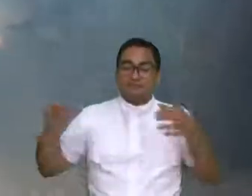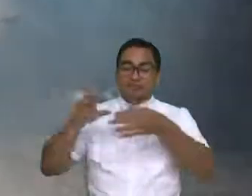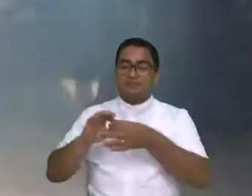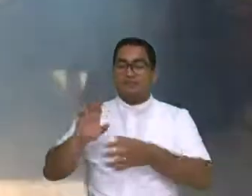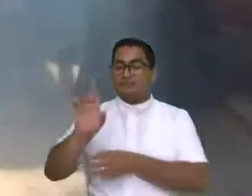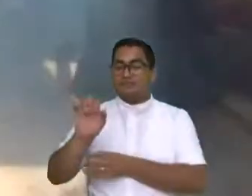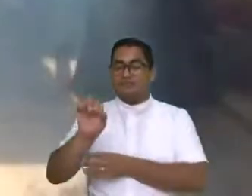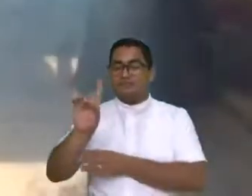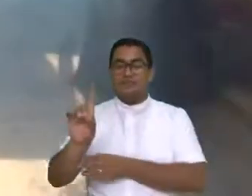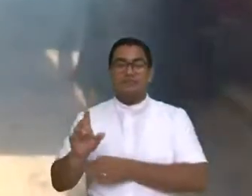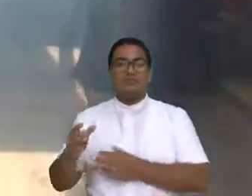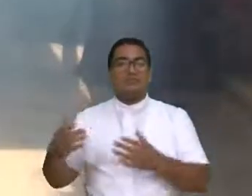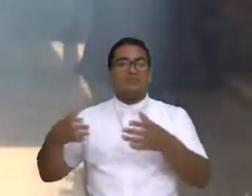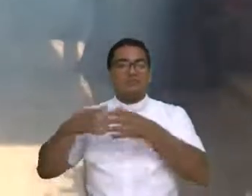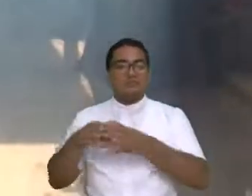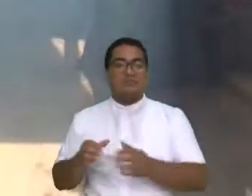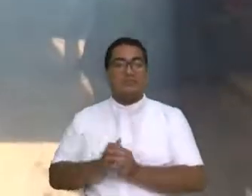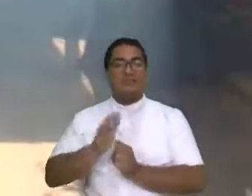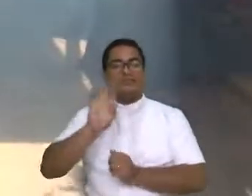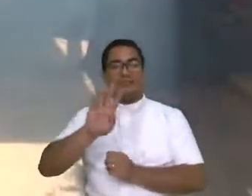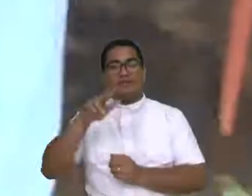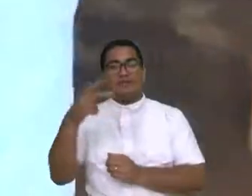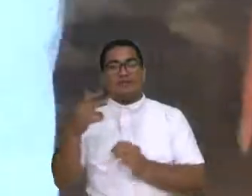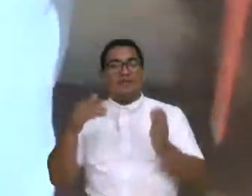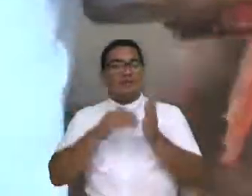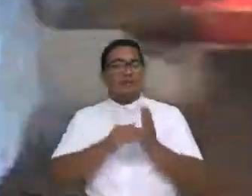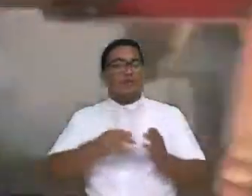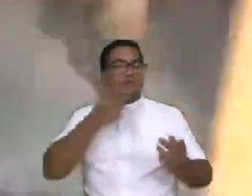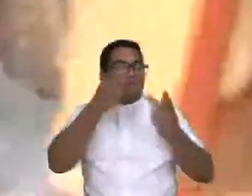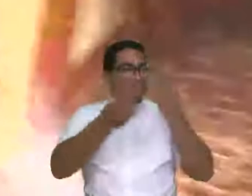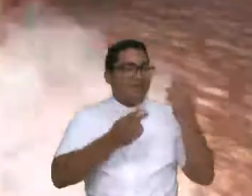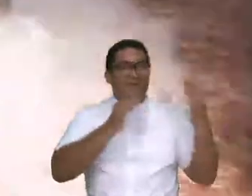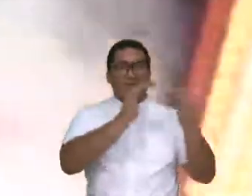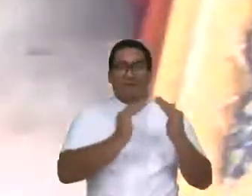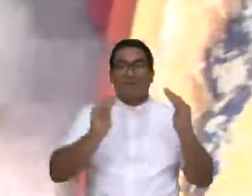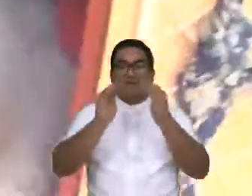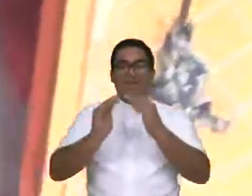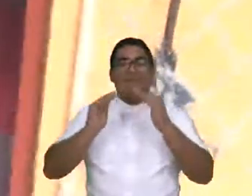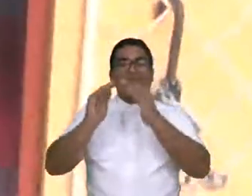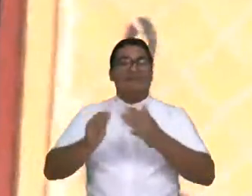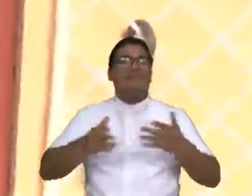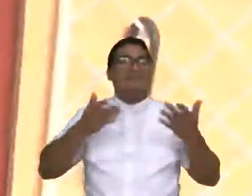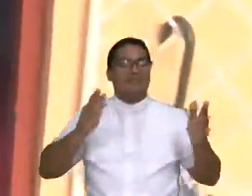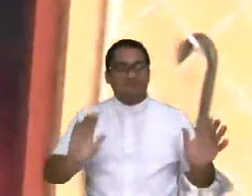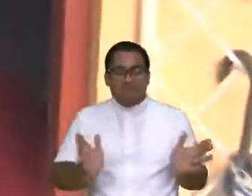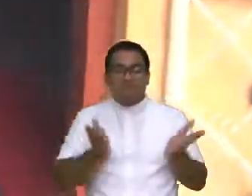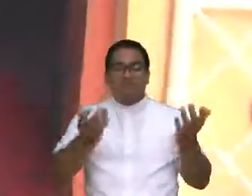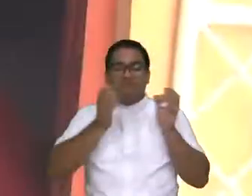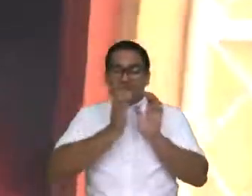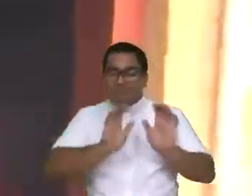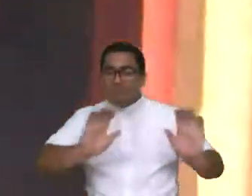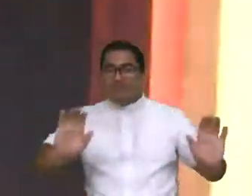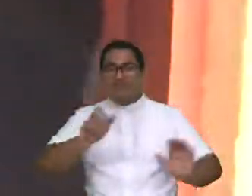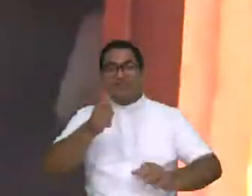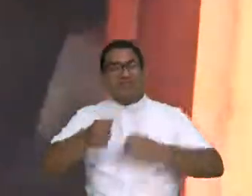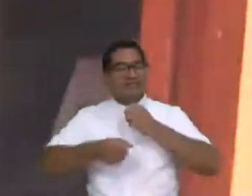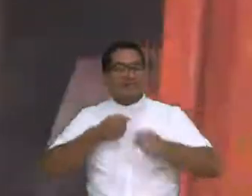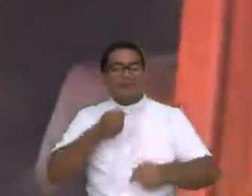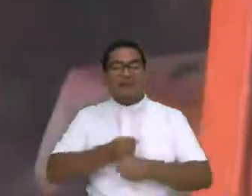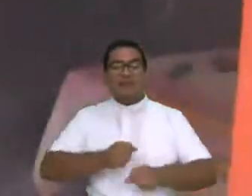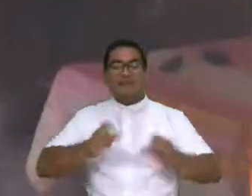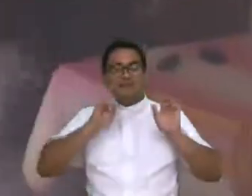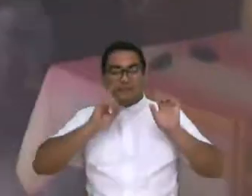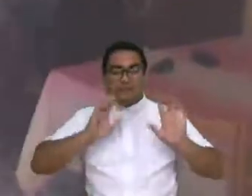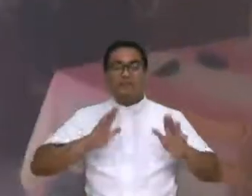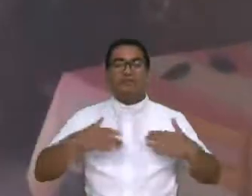MINSA realizó 48.000 visitas a las viviendas para la promoción de la salud en niños menores a los 6 años y